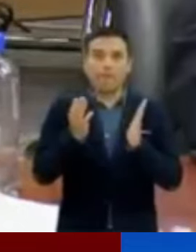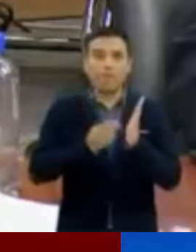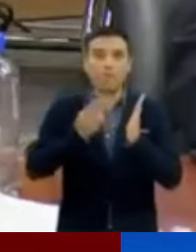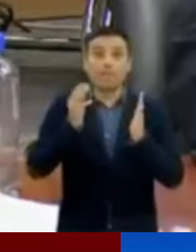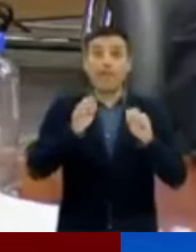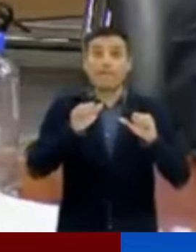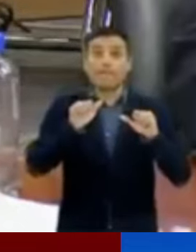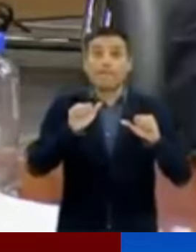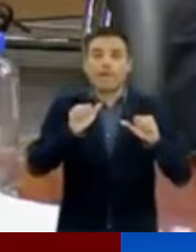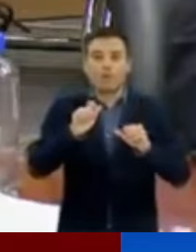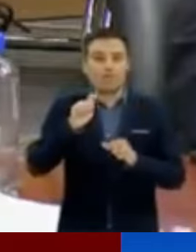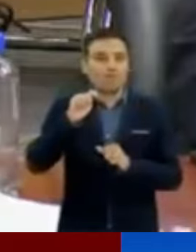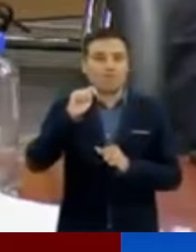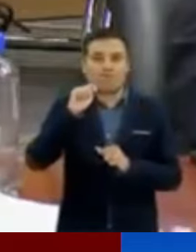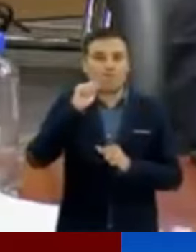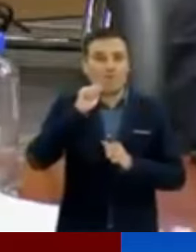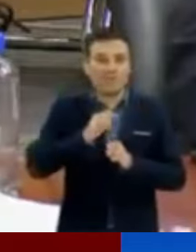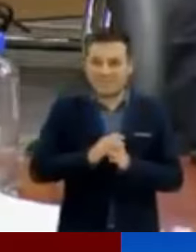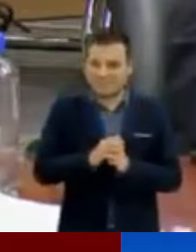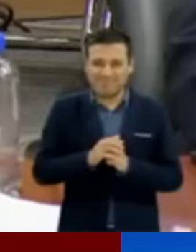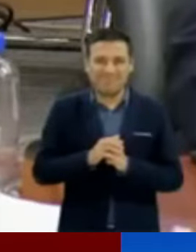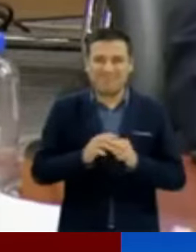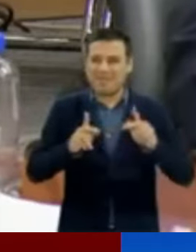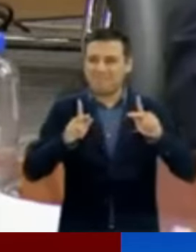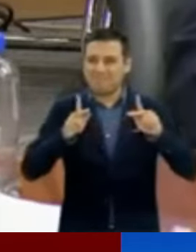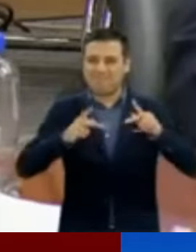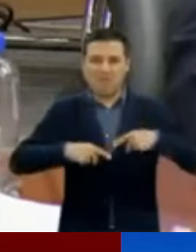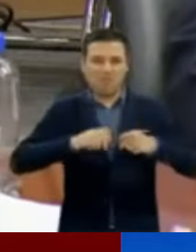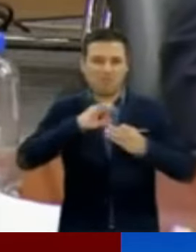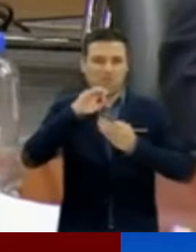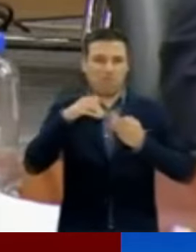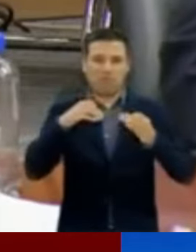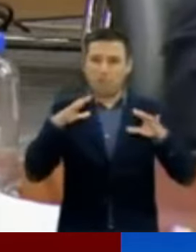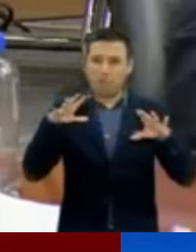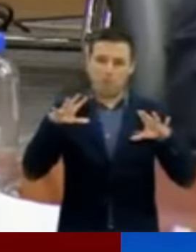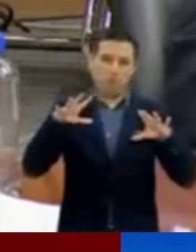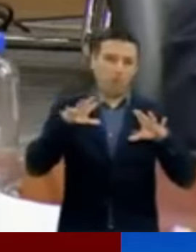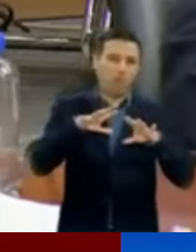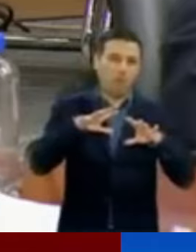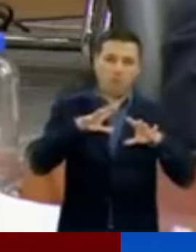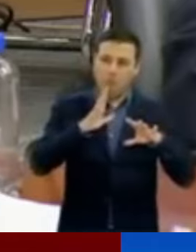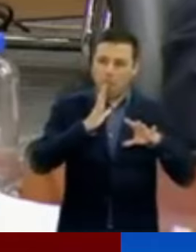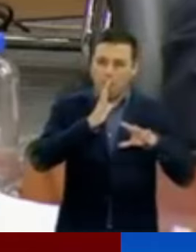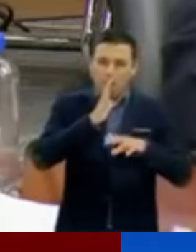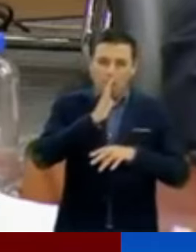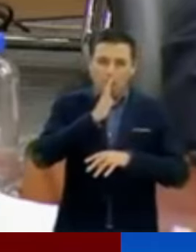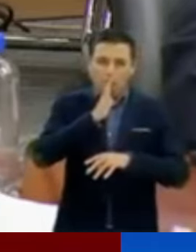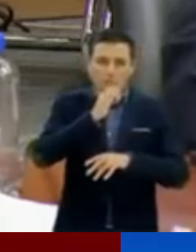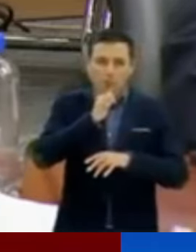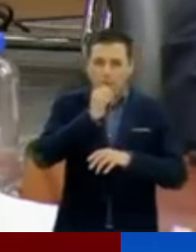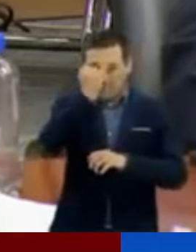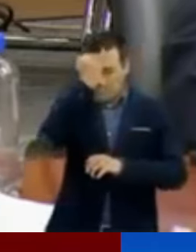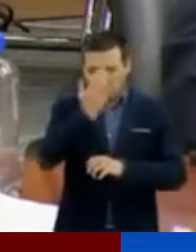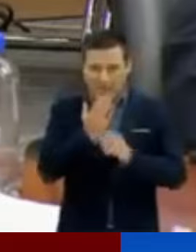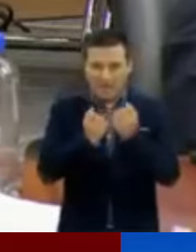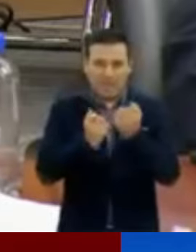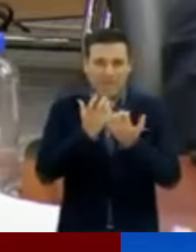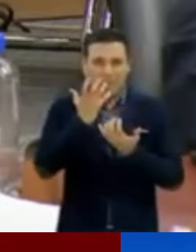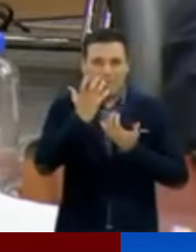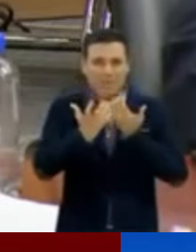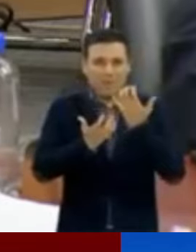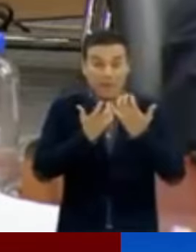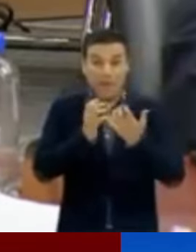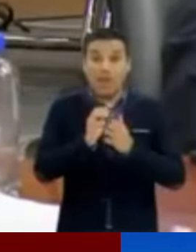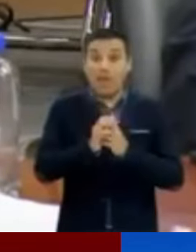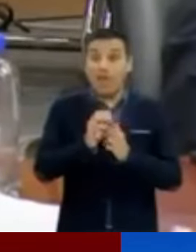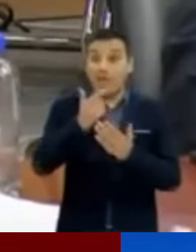administrativa, la condena moral y política ya la tienen tatuada en la frente. Se salvaron de la fiscalización,